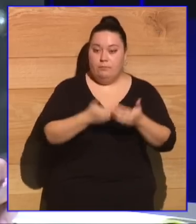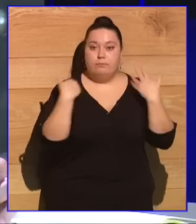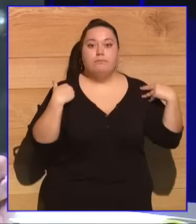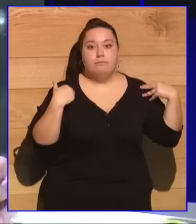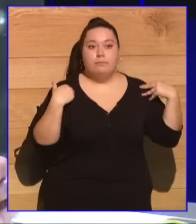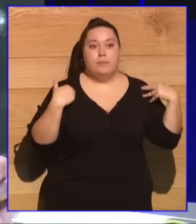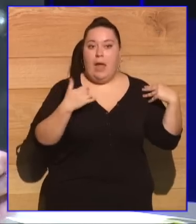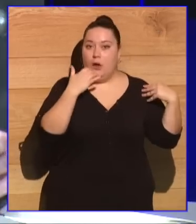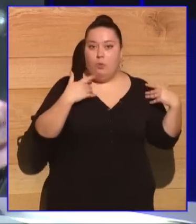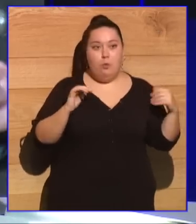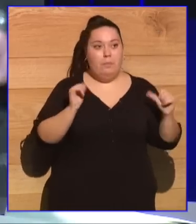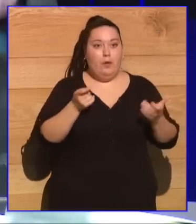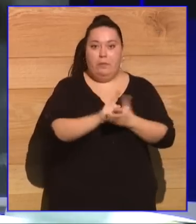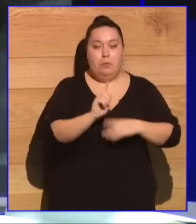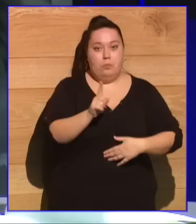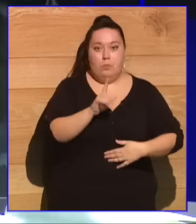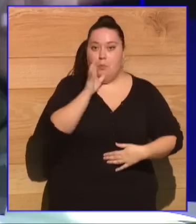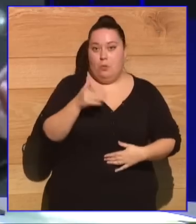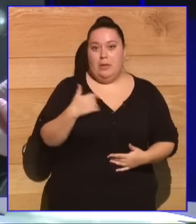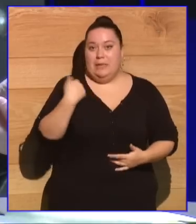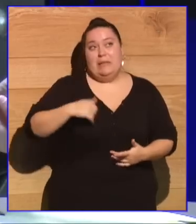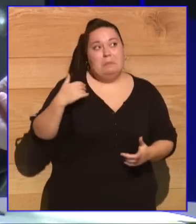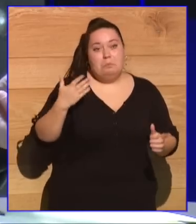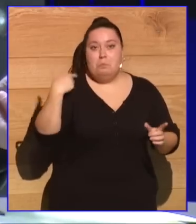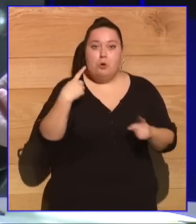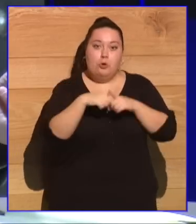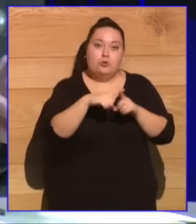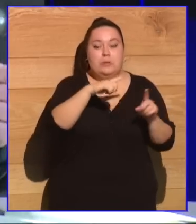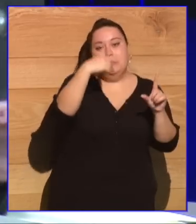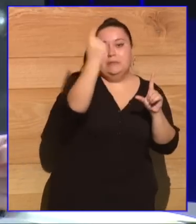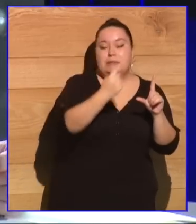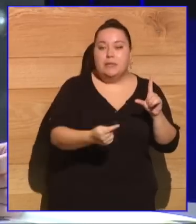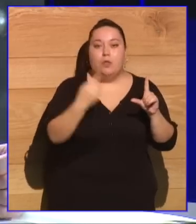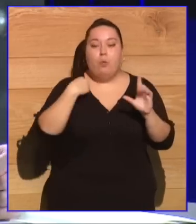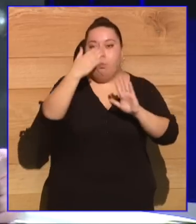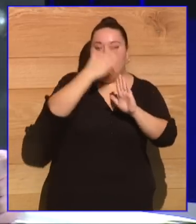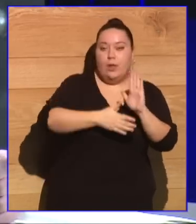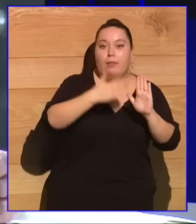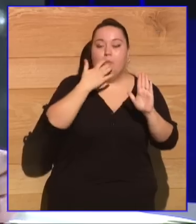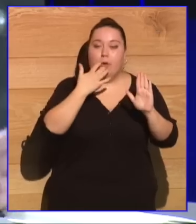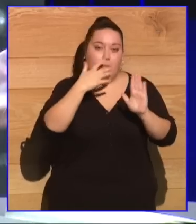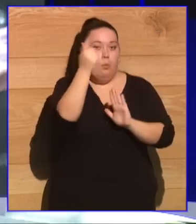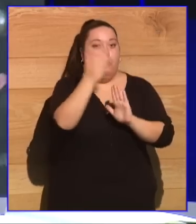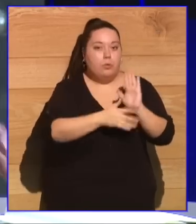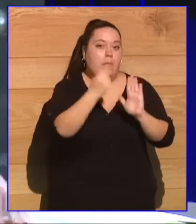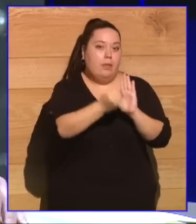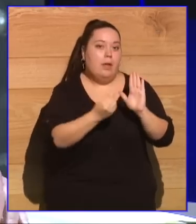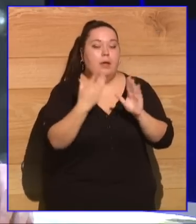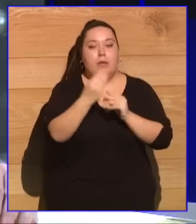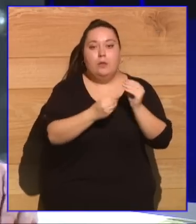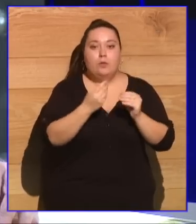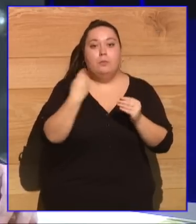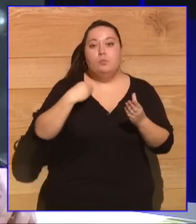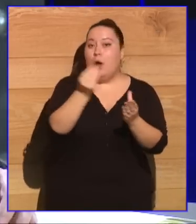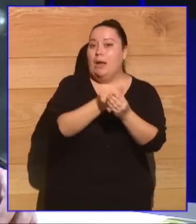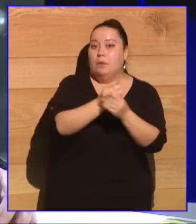cero, no ex novo, porque ya es el que ha diseñado no solamente la propia portada y la carpeta